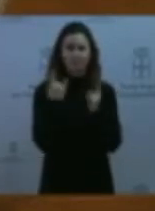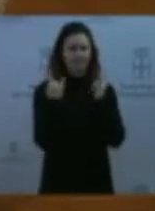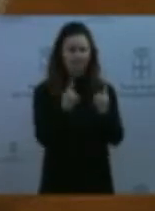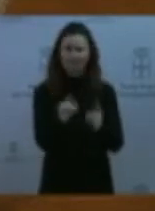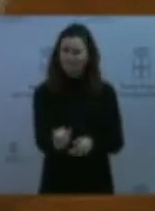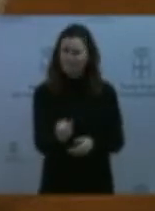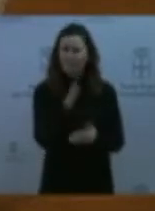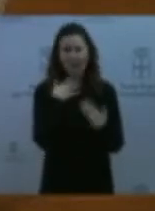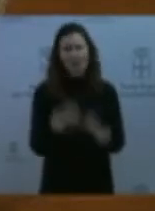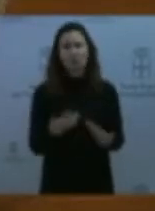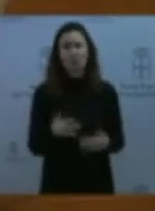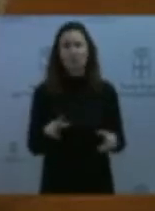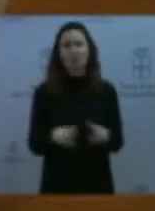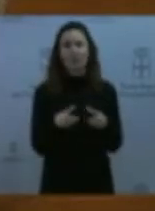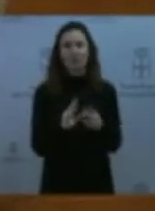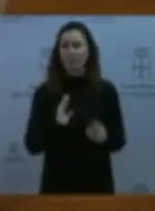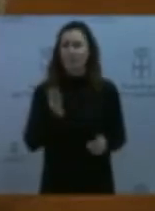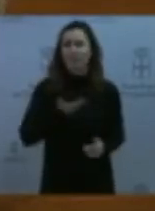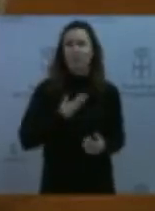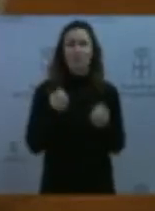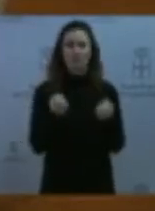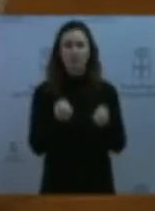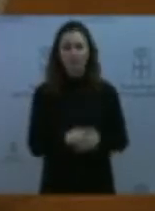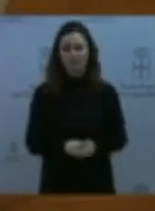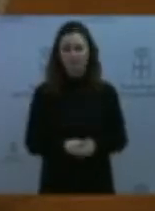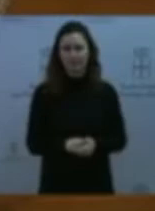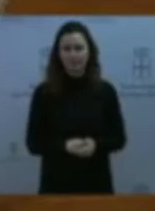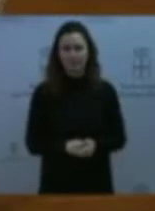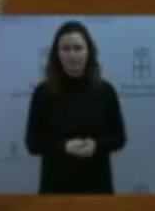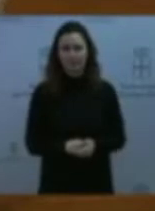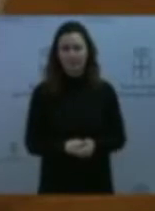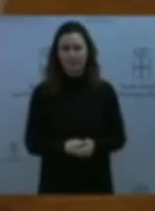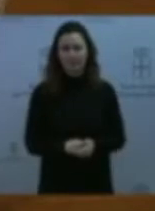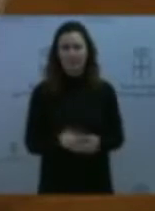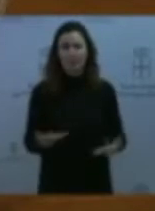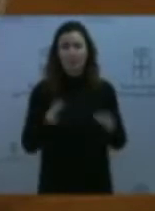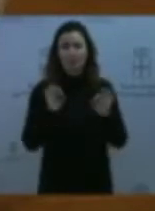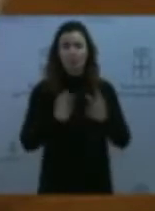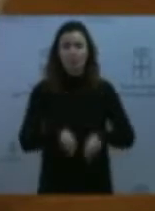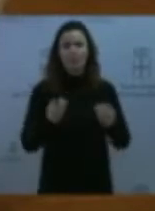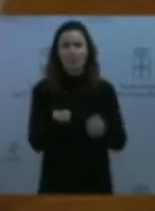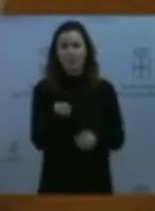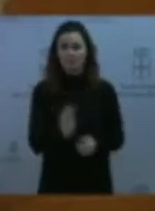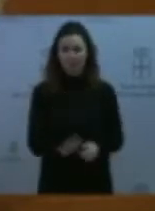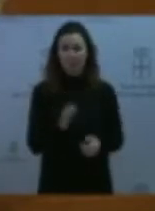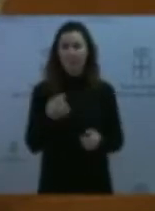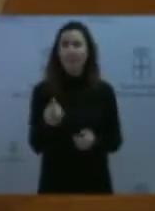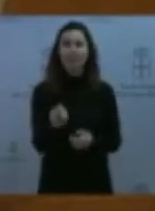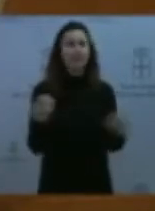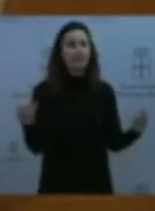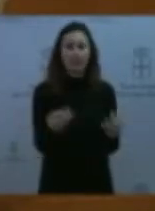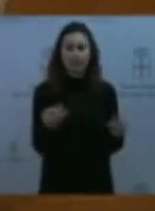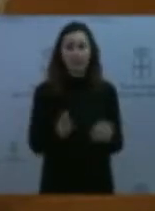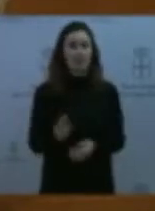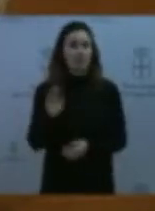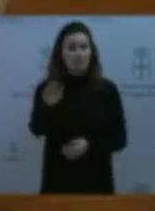otra parte, antes de una modificación similar, se requería que el monte, su gente y su cultura